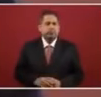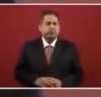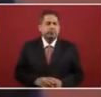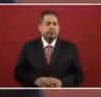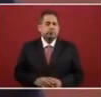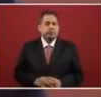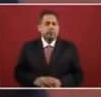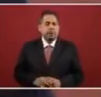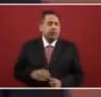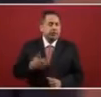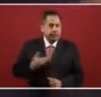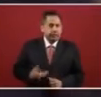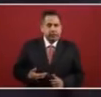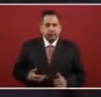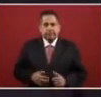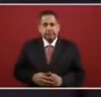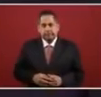yo